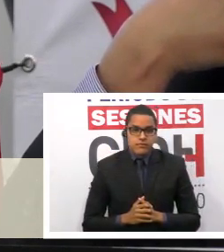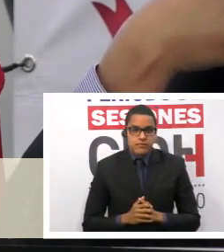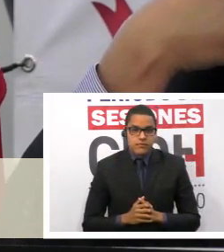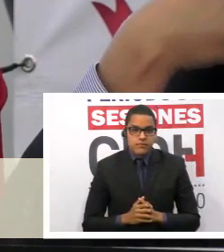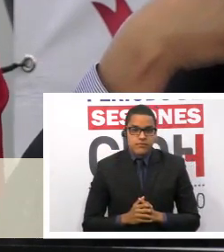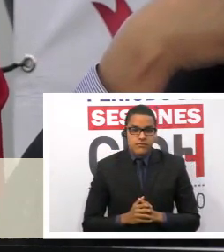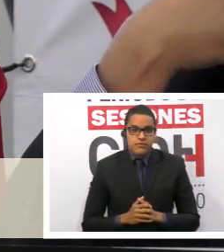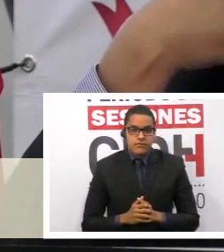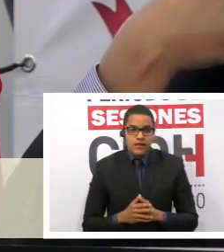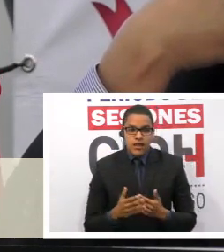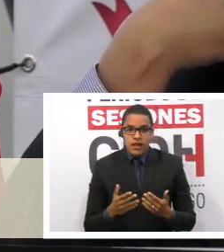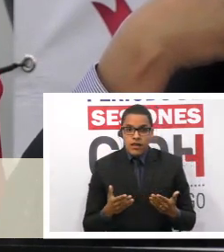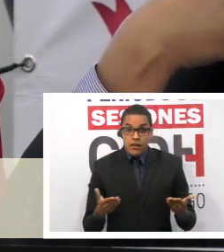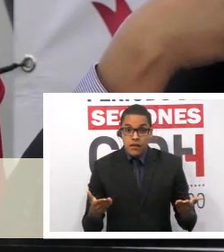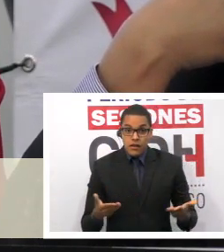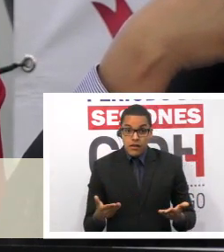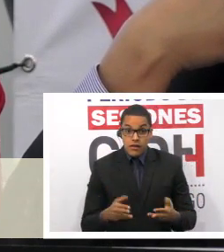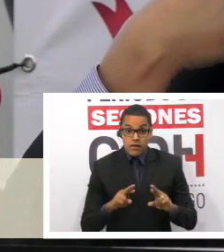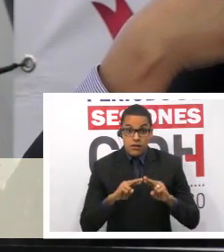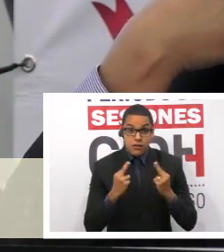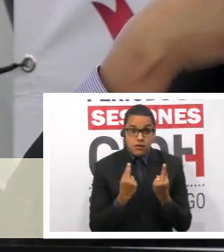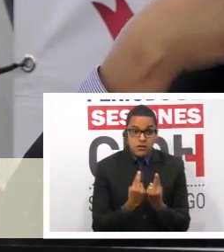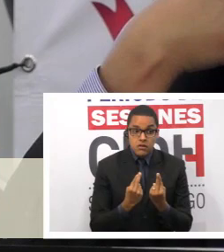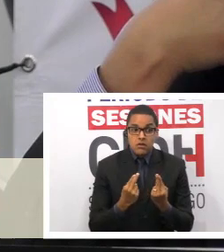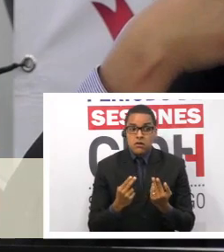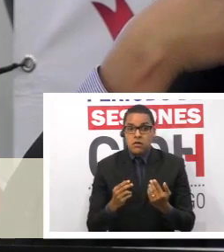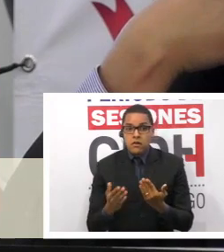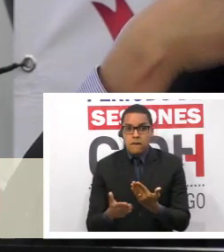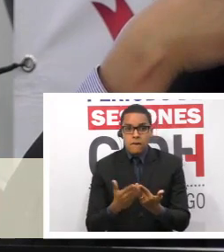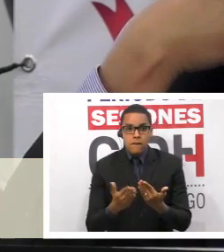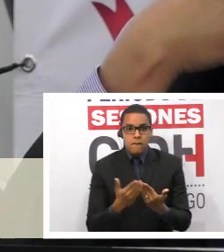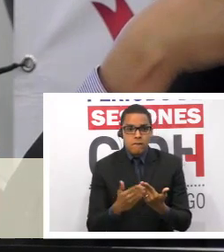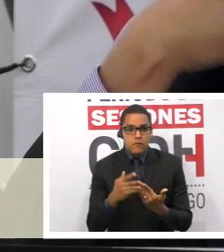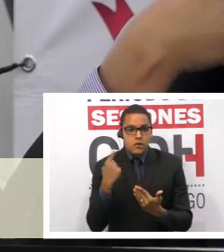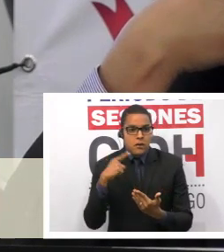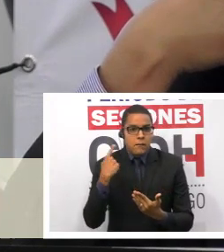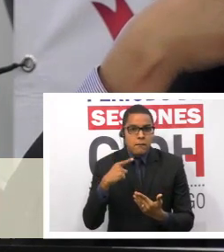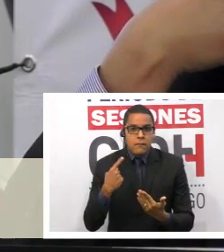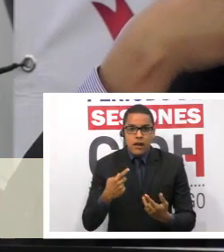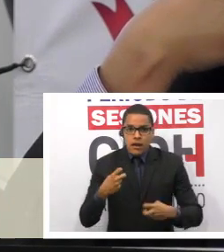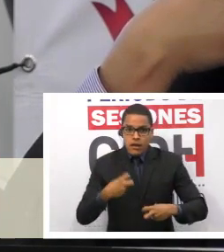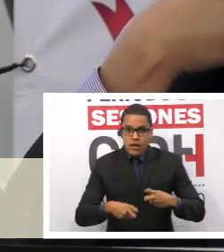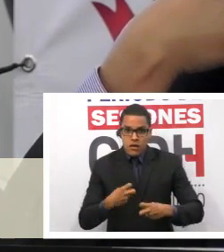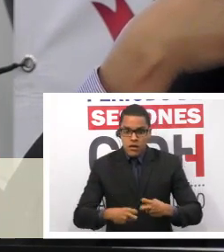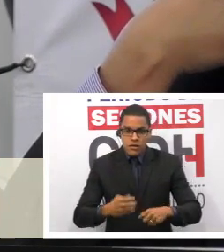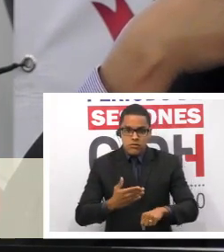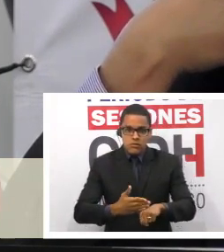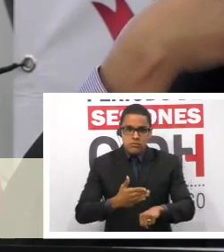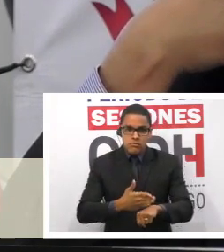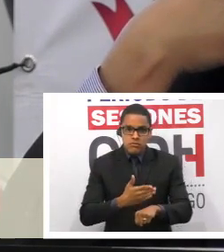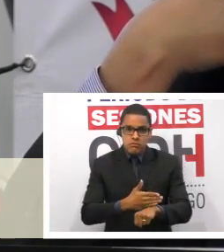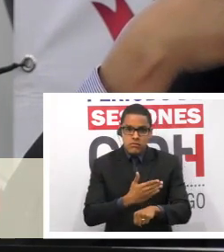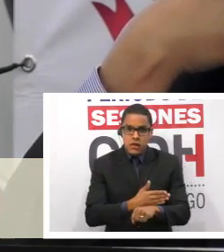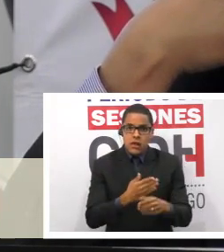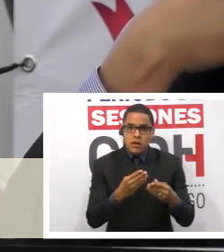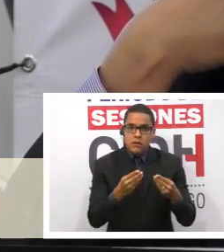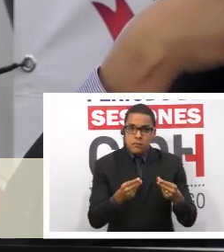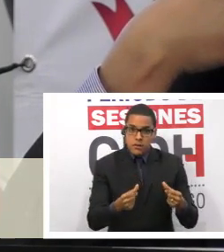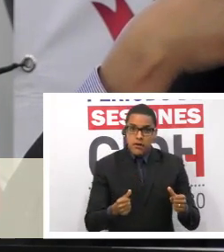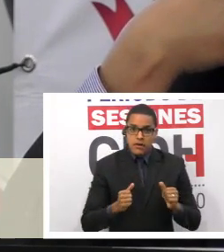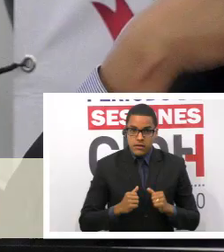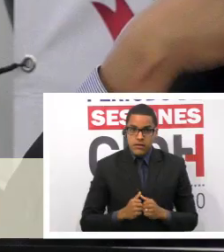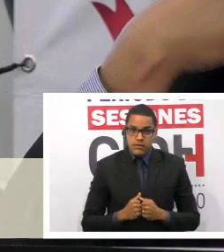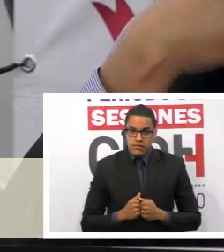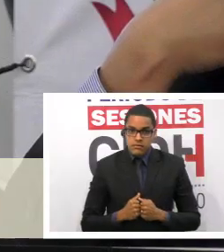rigor jurídico con adecuada fundamentación se estén produciendo avances yo diría que me teóricos de